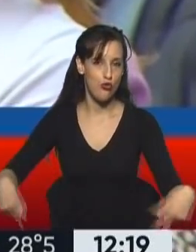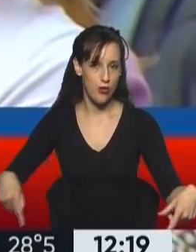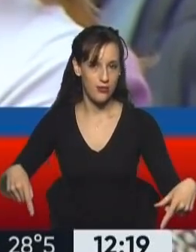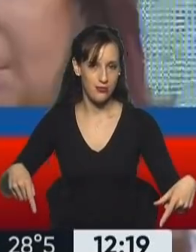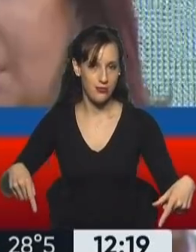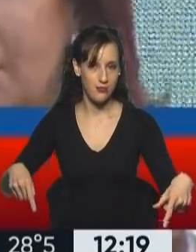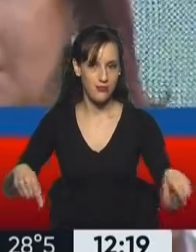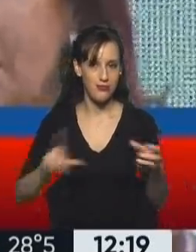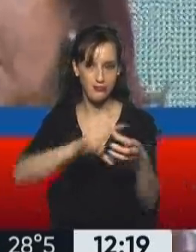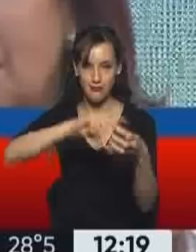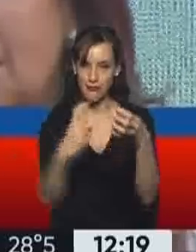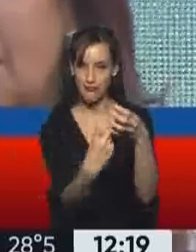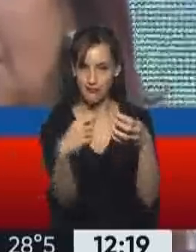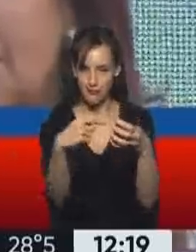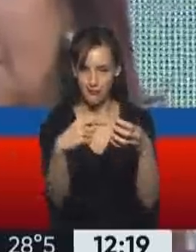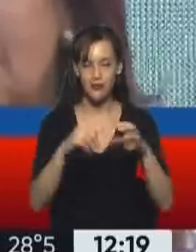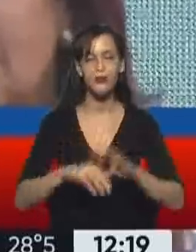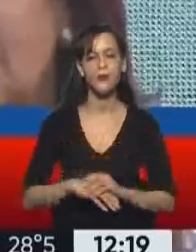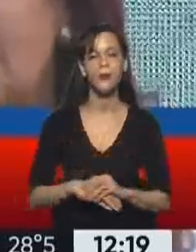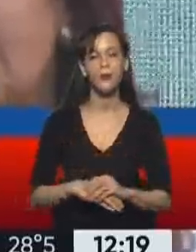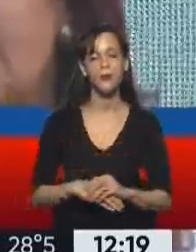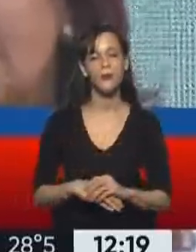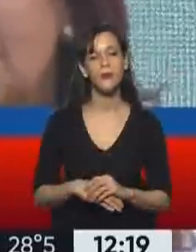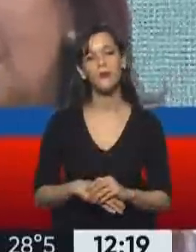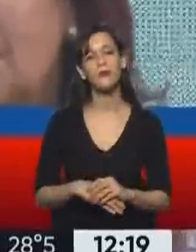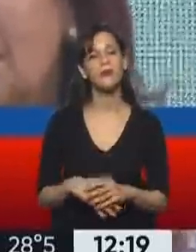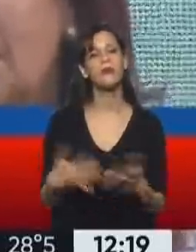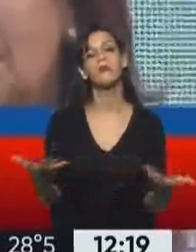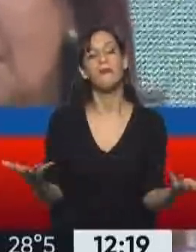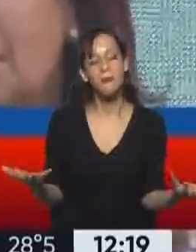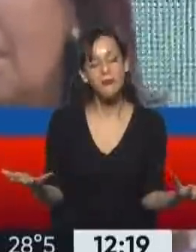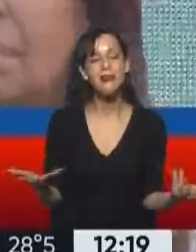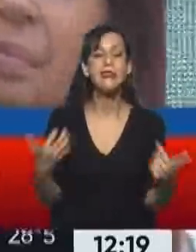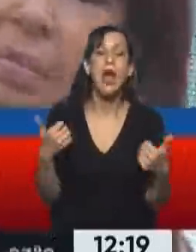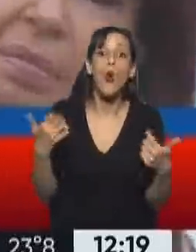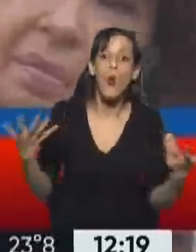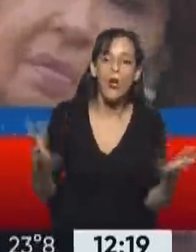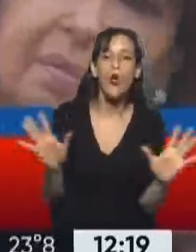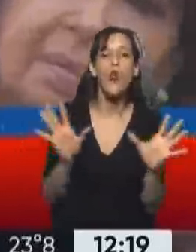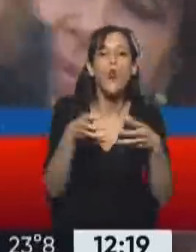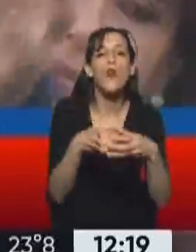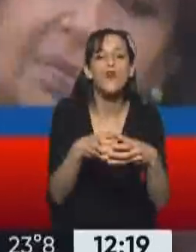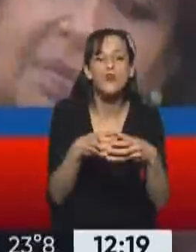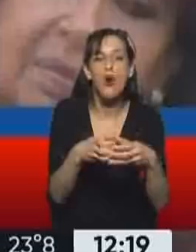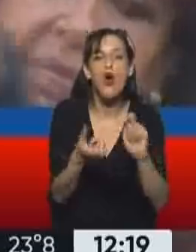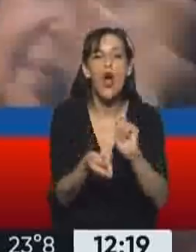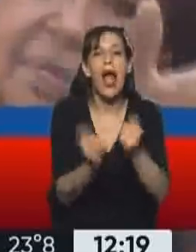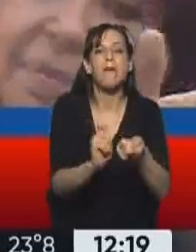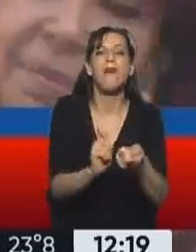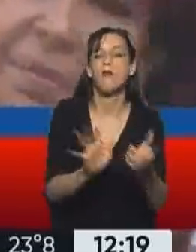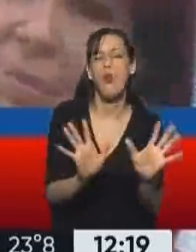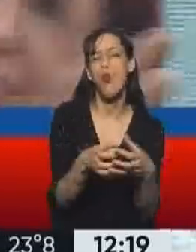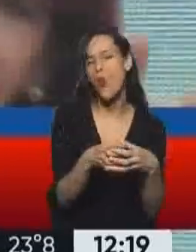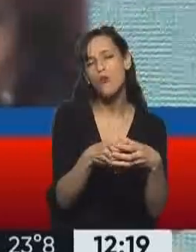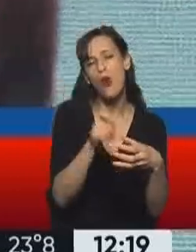Sería bueno que se exprese, cambiemos juntos o el nombre o la razón